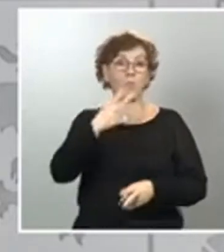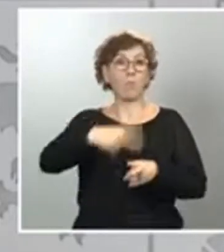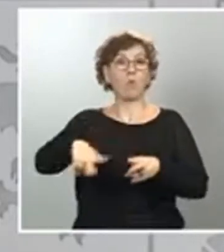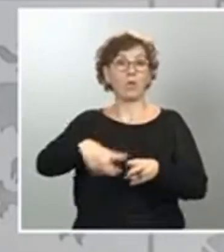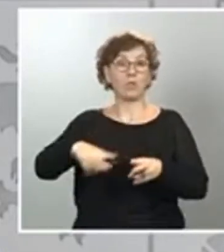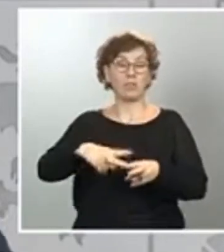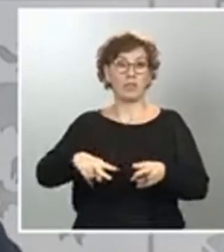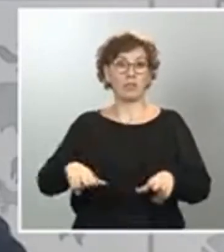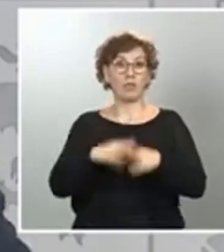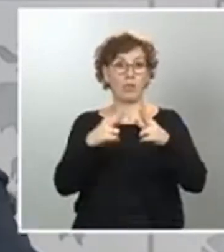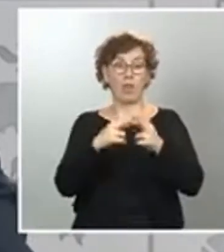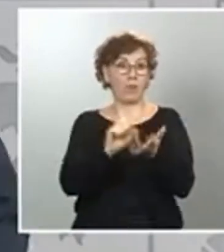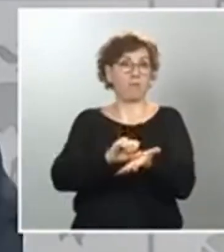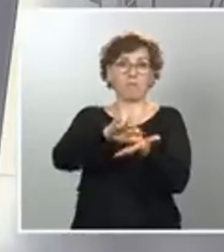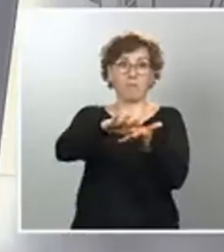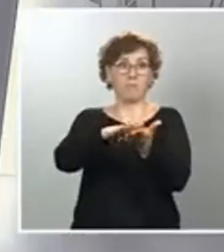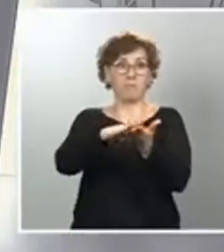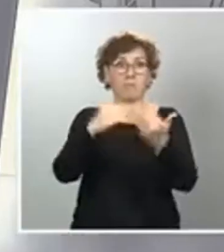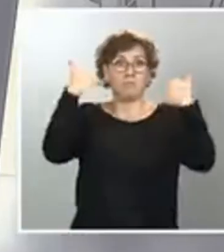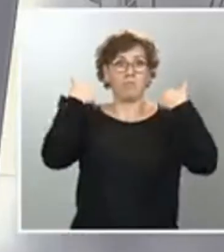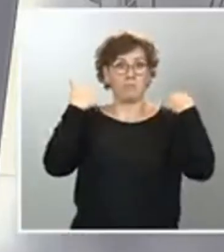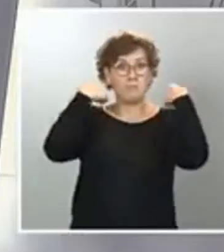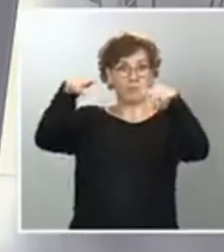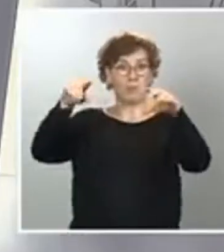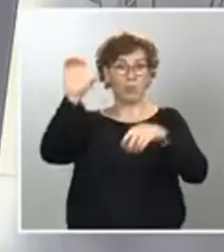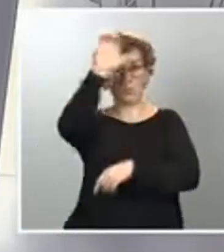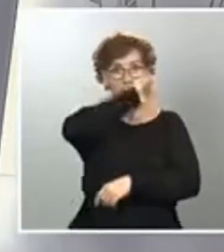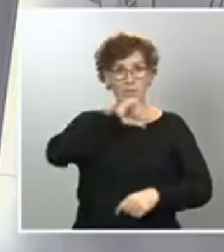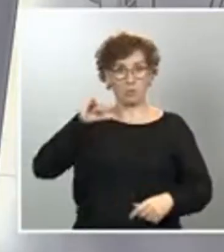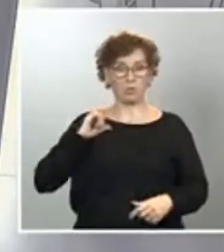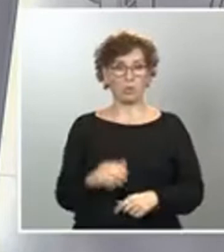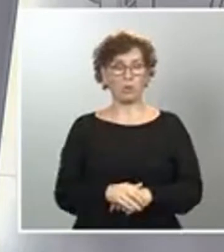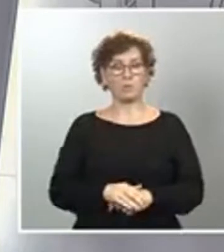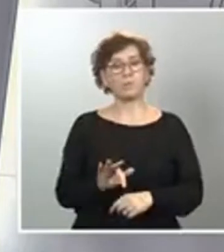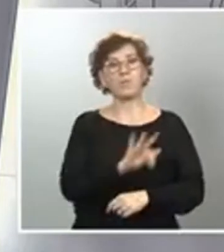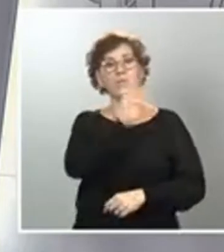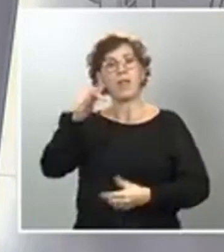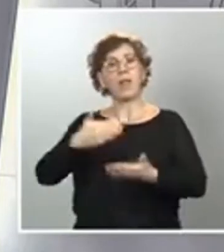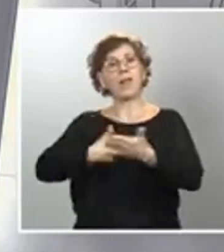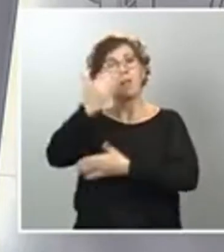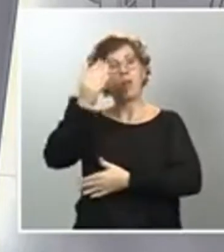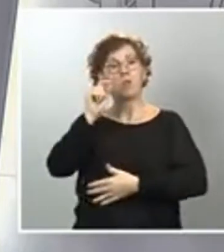autónomas. Es el turno del diario.es. Adelante.